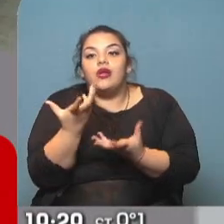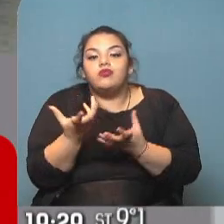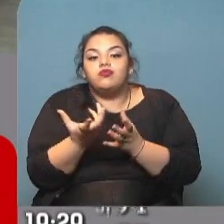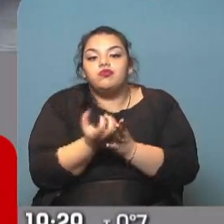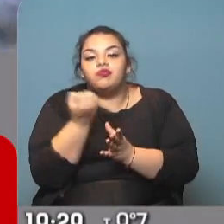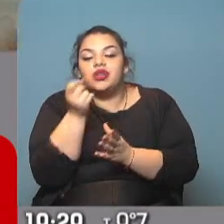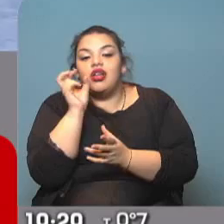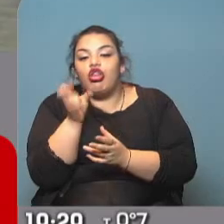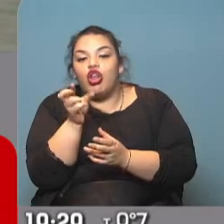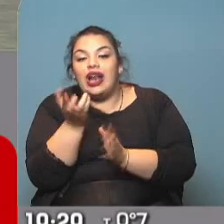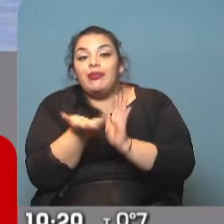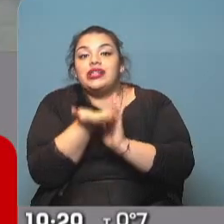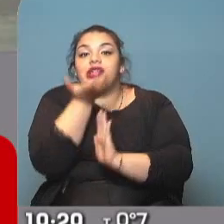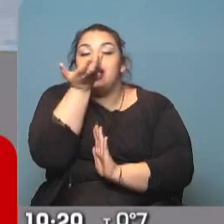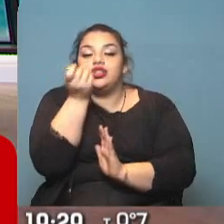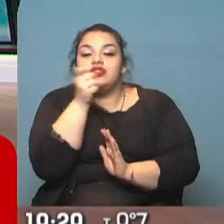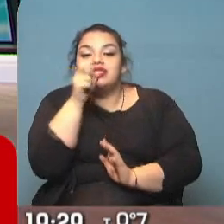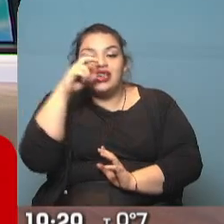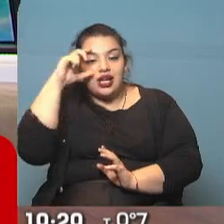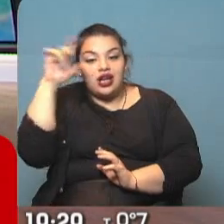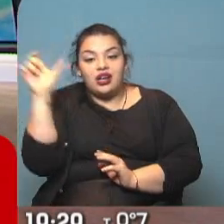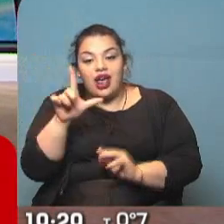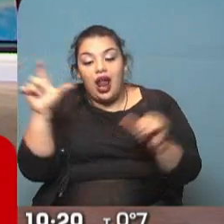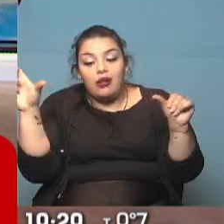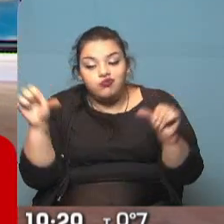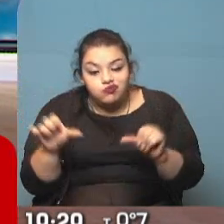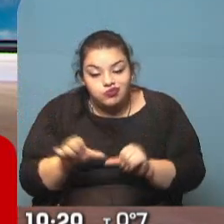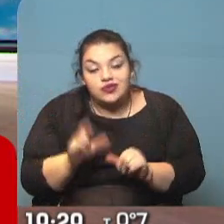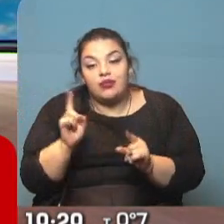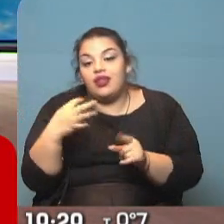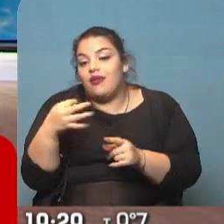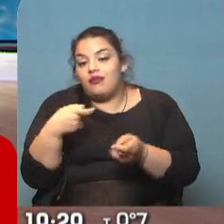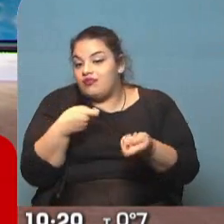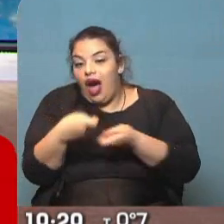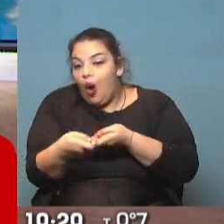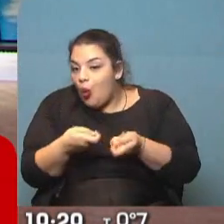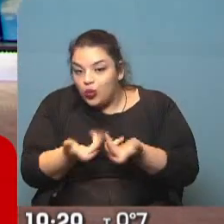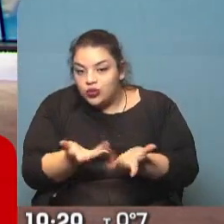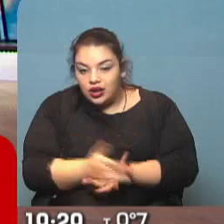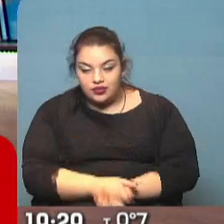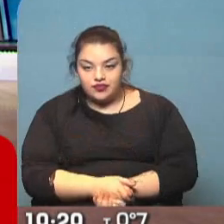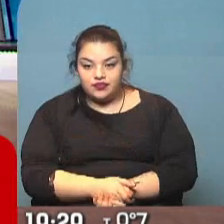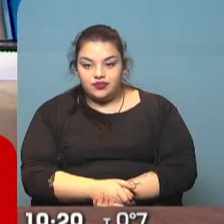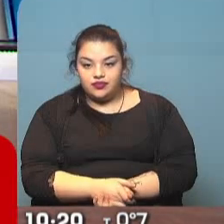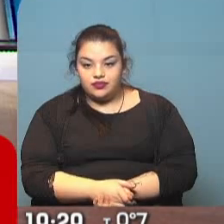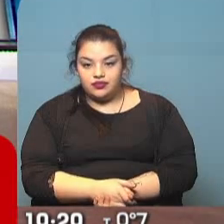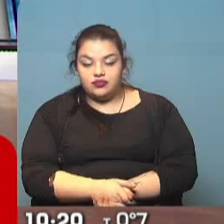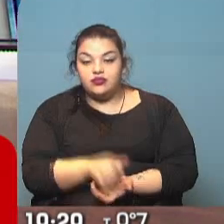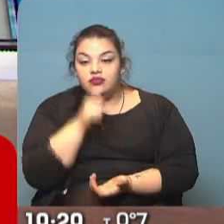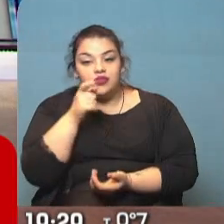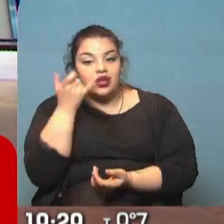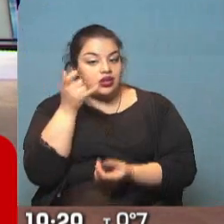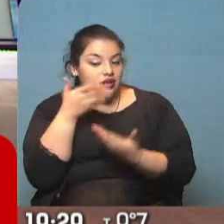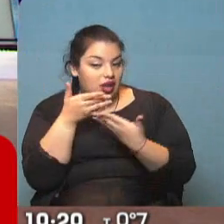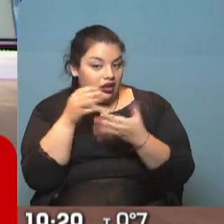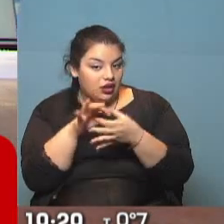con el Brasil, con el real devaluándose, y que tenemos que ajustar el déficit externo. Tras el acuerdo con el Fondo Monetario, ¿la flotación será completamente libre? ¿Ya el Banco Central